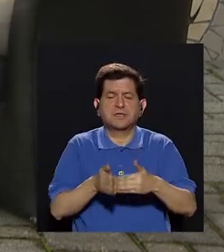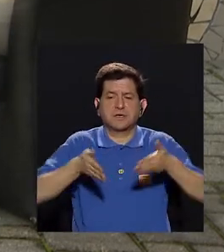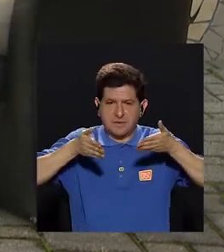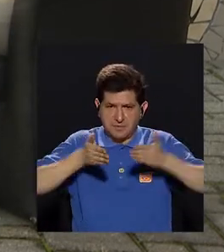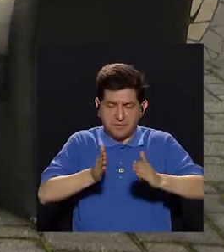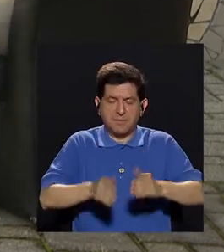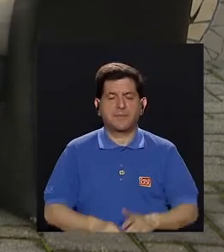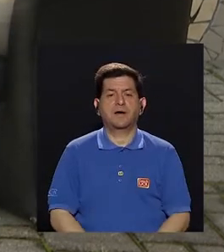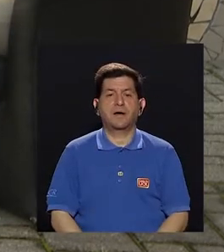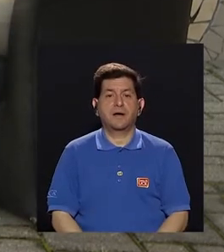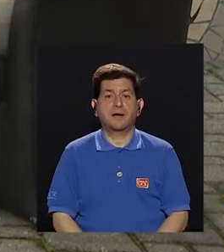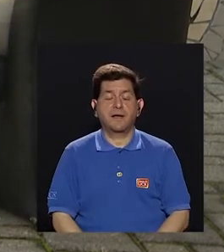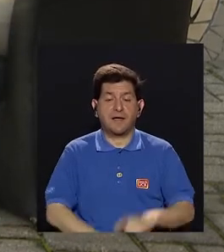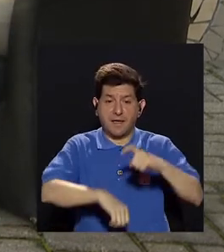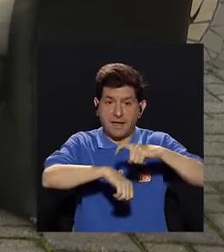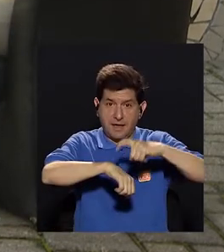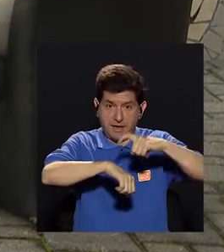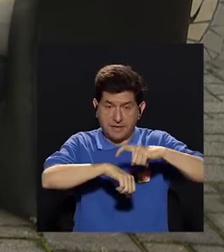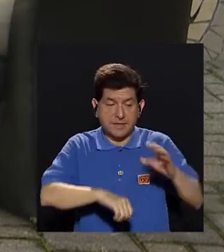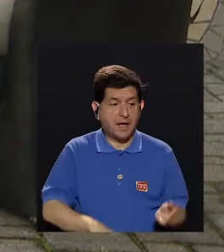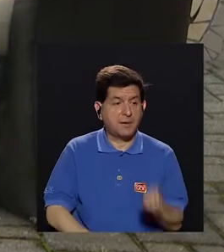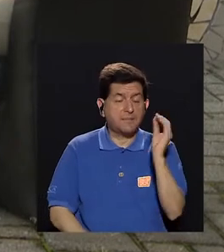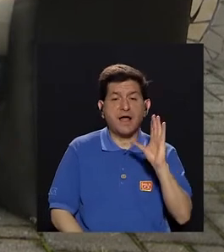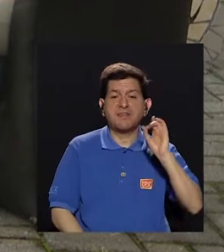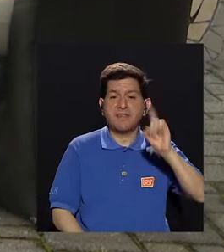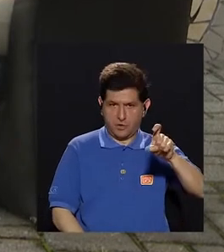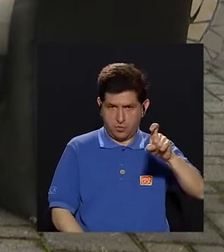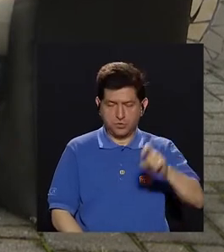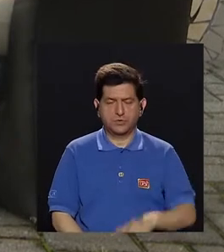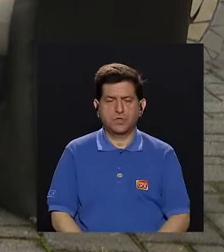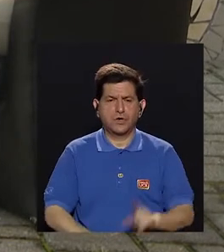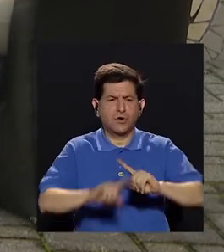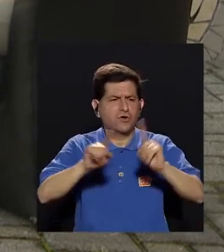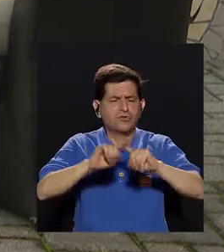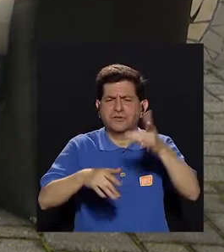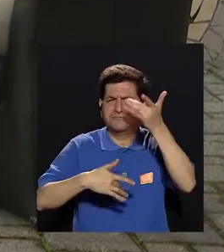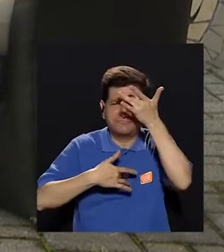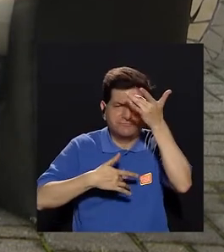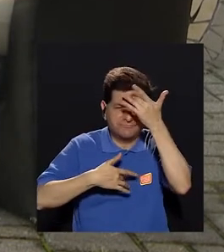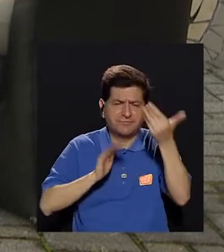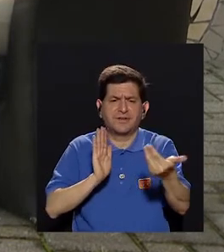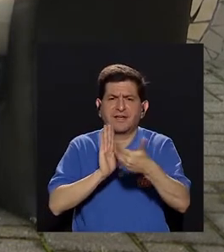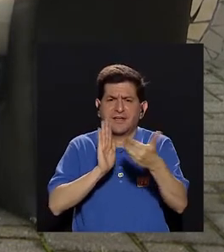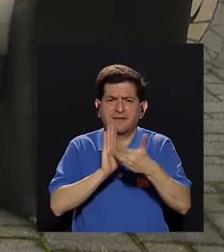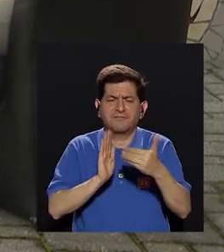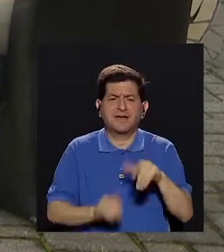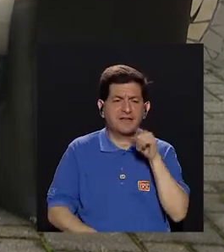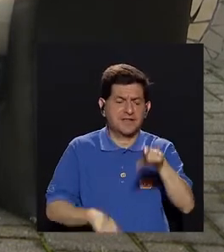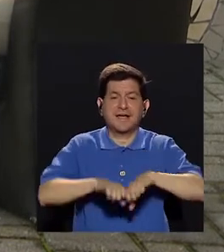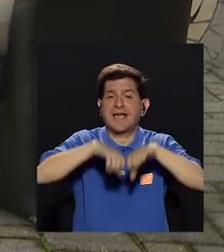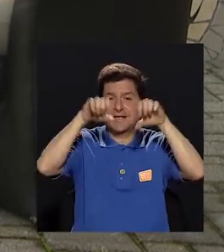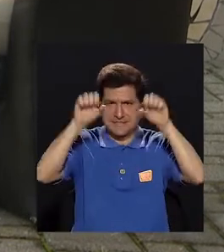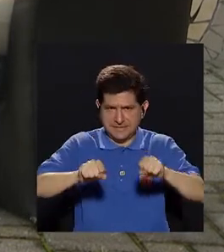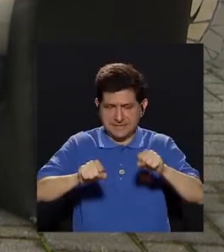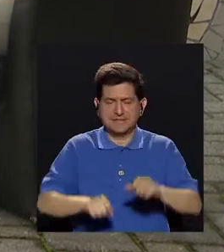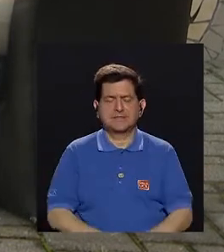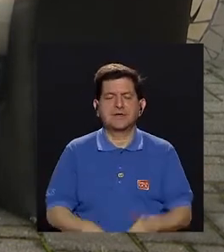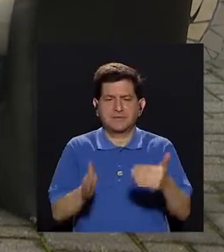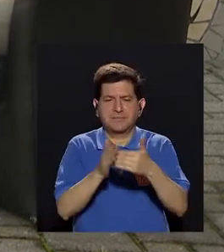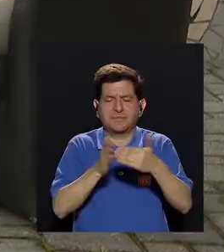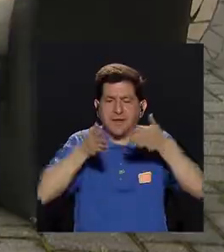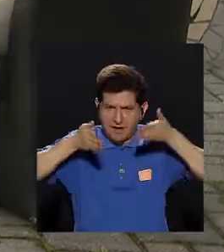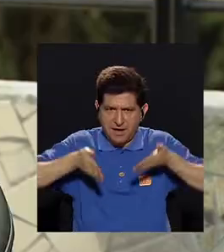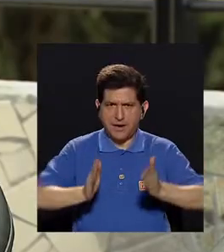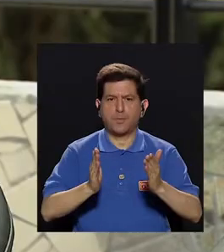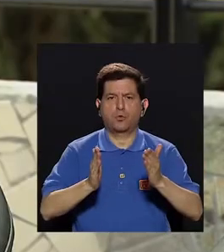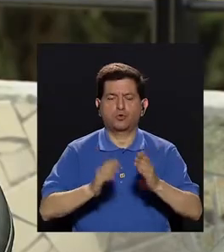a diagnosticar en la etapa adolescente. Esas son una serie de padecimientos que atacan el aparato reproductor o el sistema reproductor, como decías